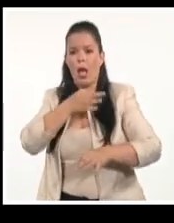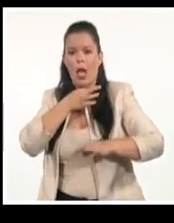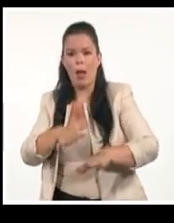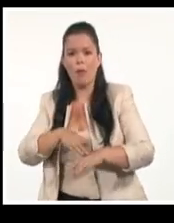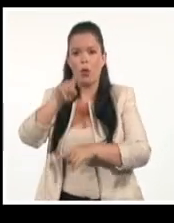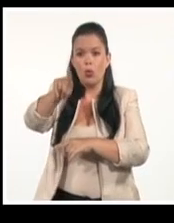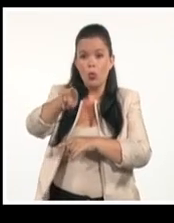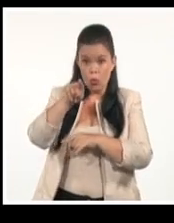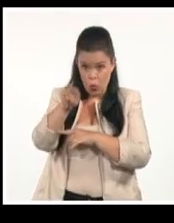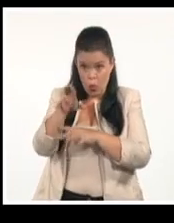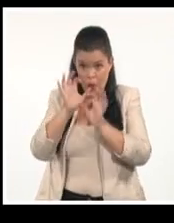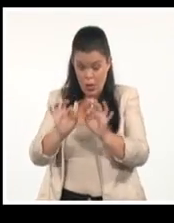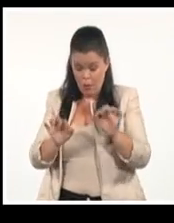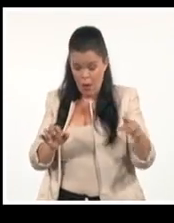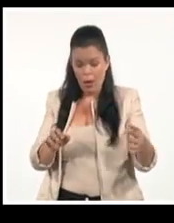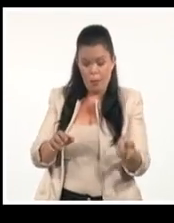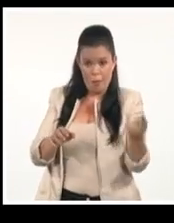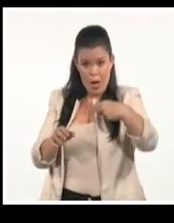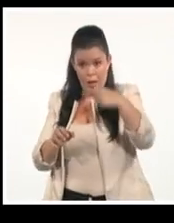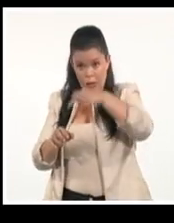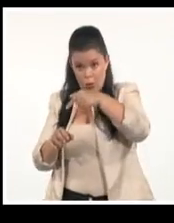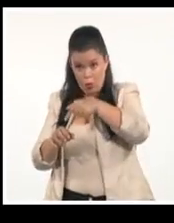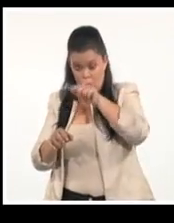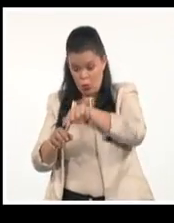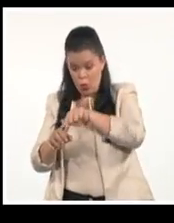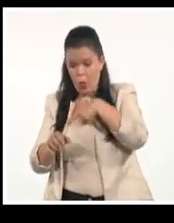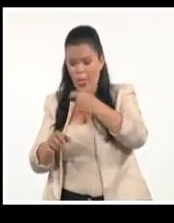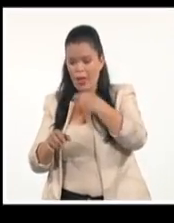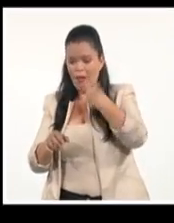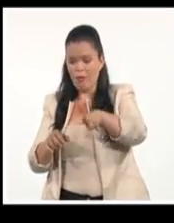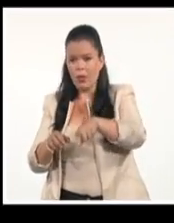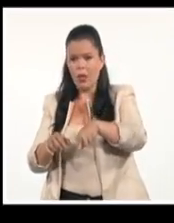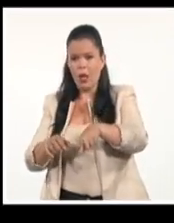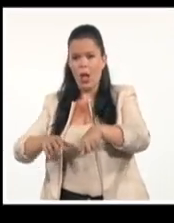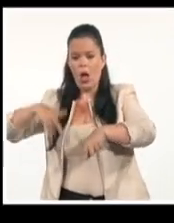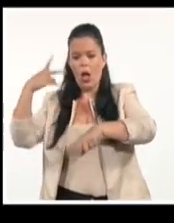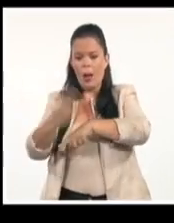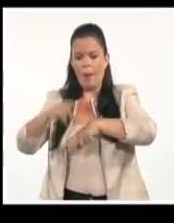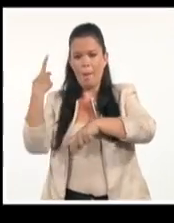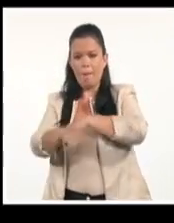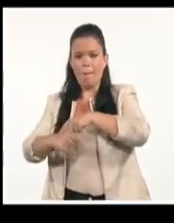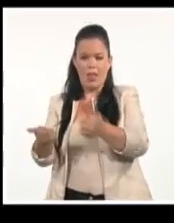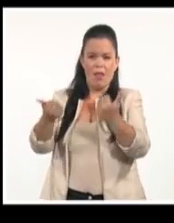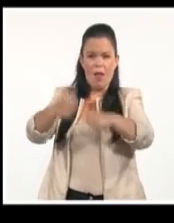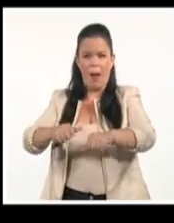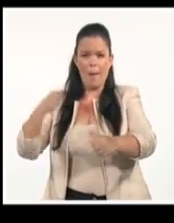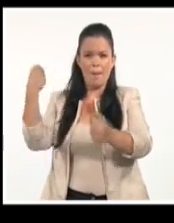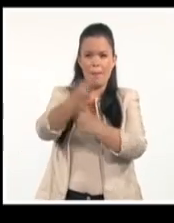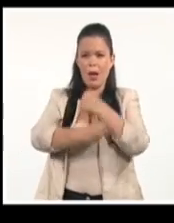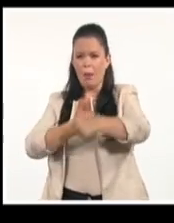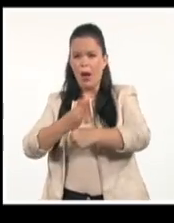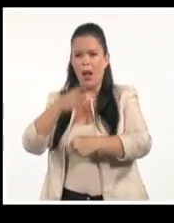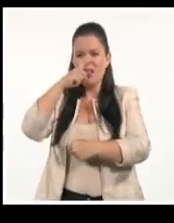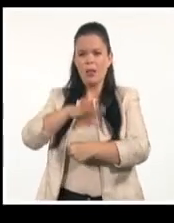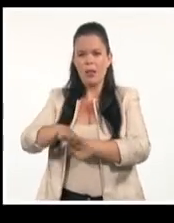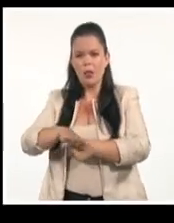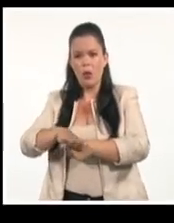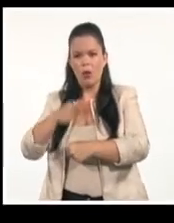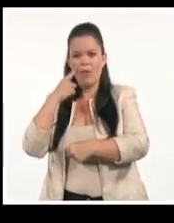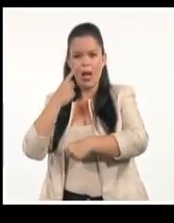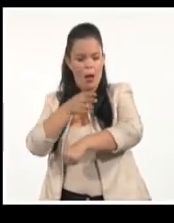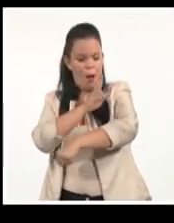niño, escúchelo, un niño, si golpeas a un niño, que se le vean las marcas y subes un video diciendo que fue